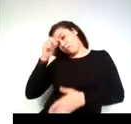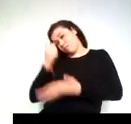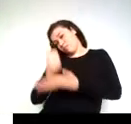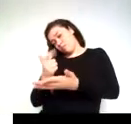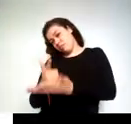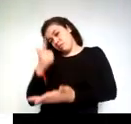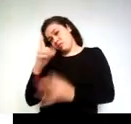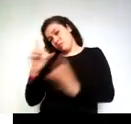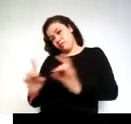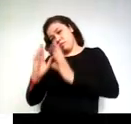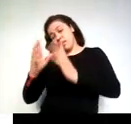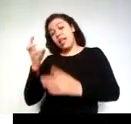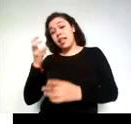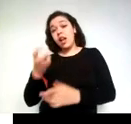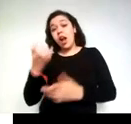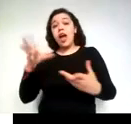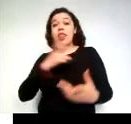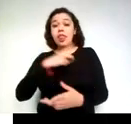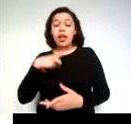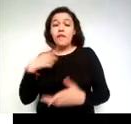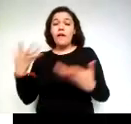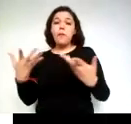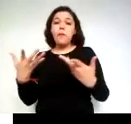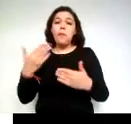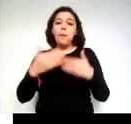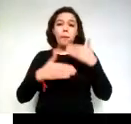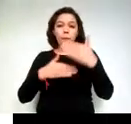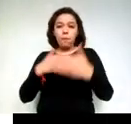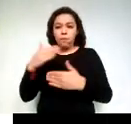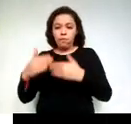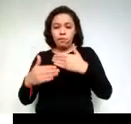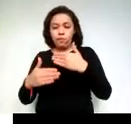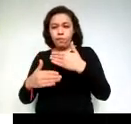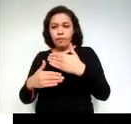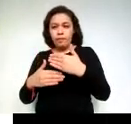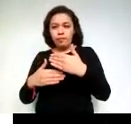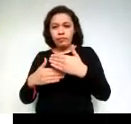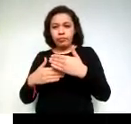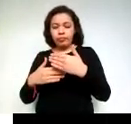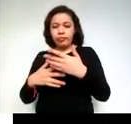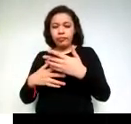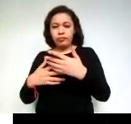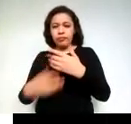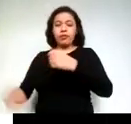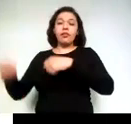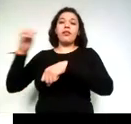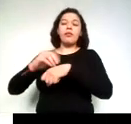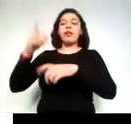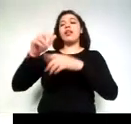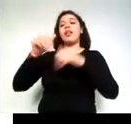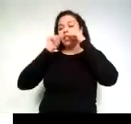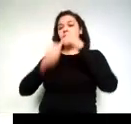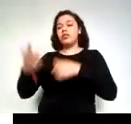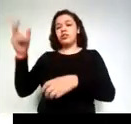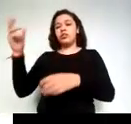de eso hay que generar una derivación de este colaborador a parte de la atención clínica o médica que nos pide